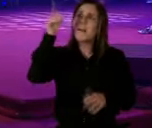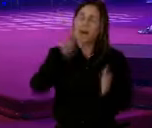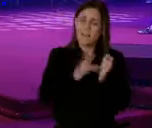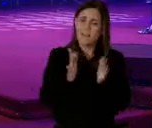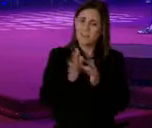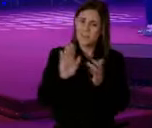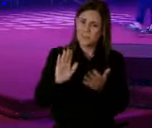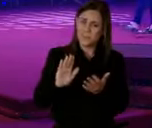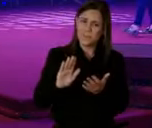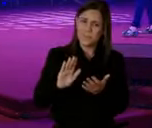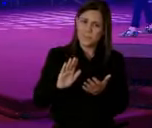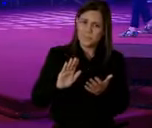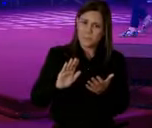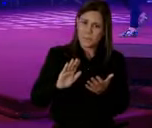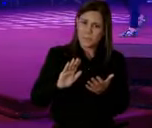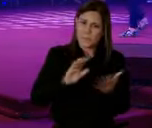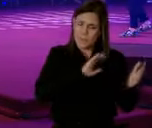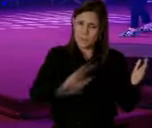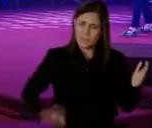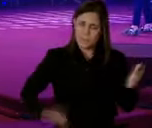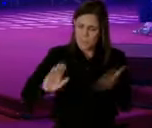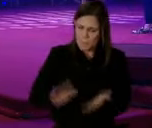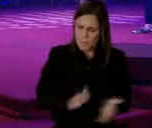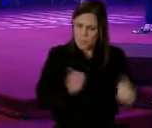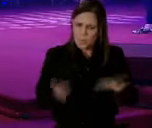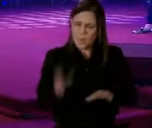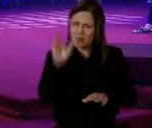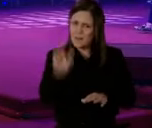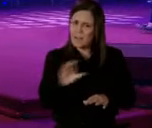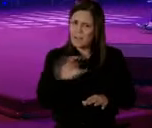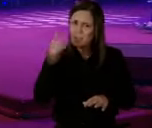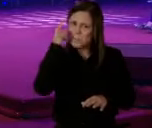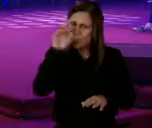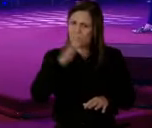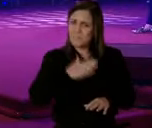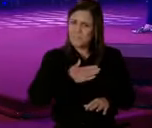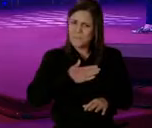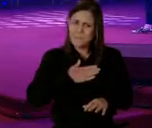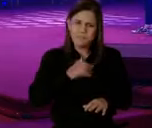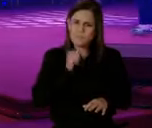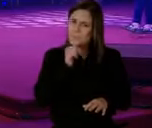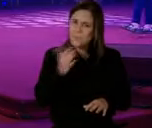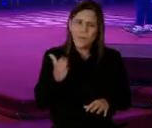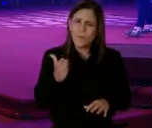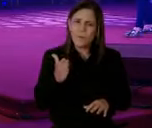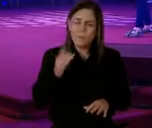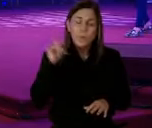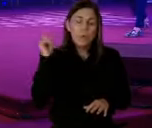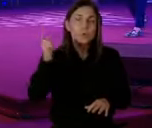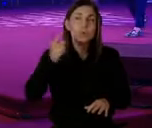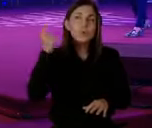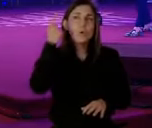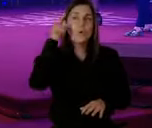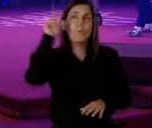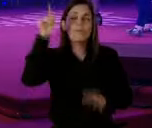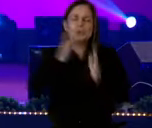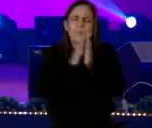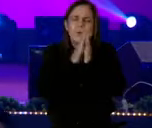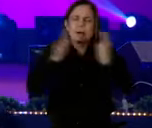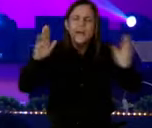buenos. Solamente el amor de Dios nos tiene de pie. Y Él nos ha perdonado, nos